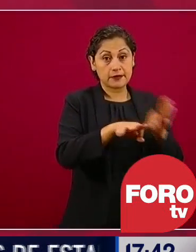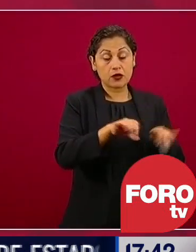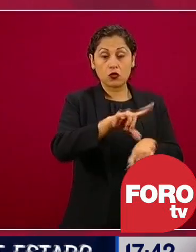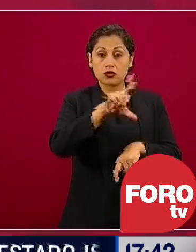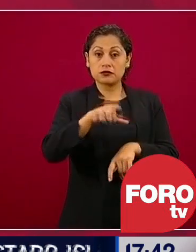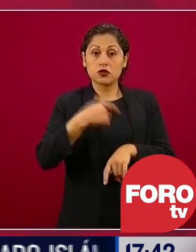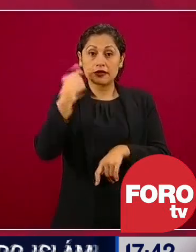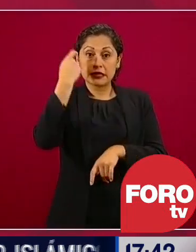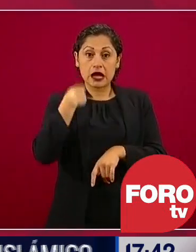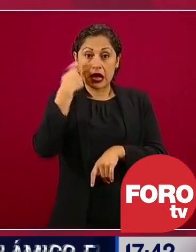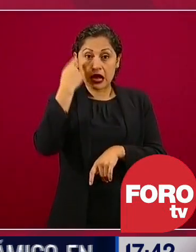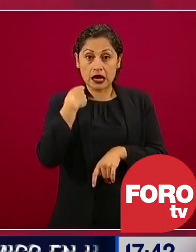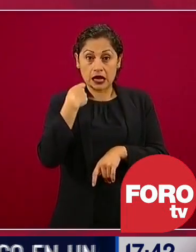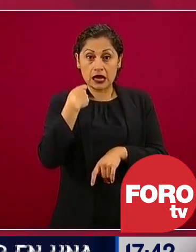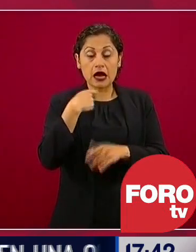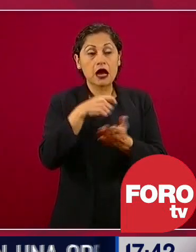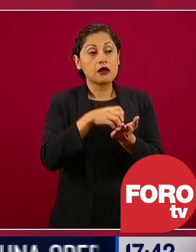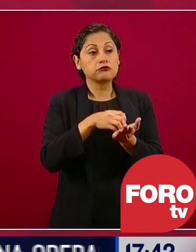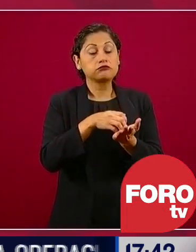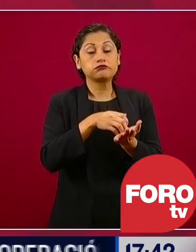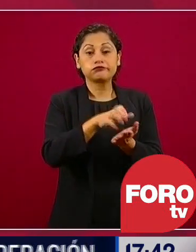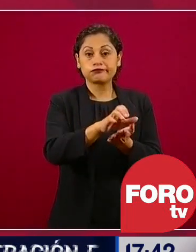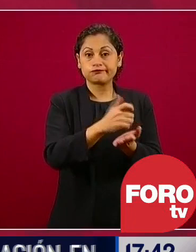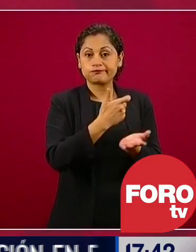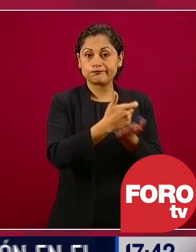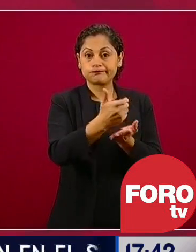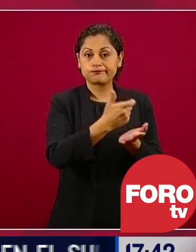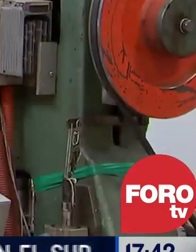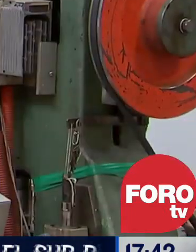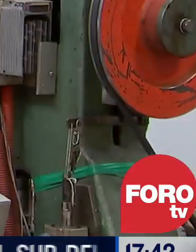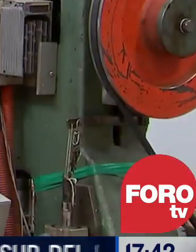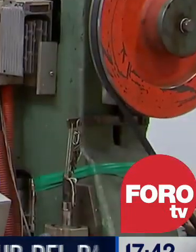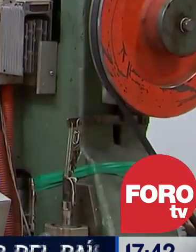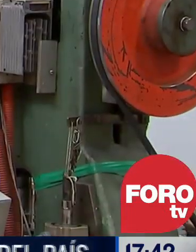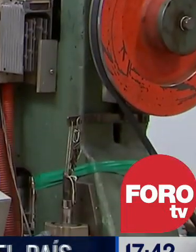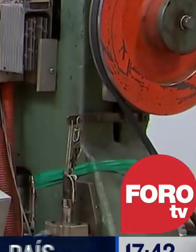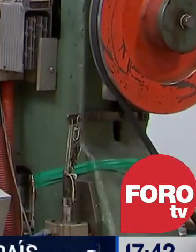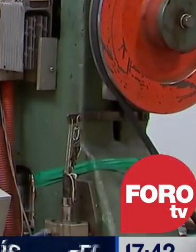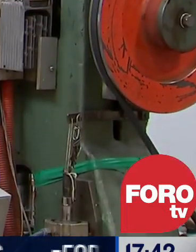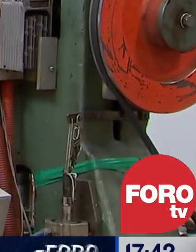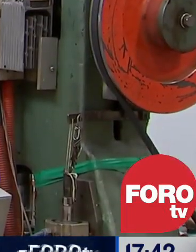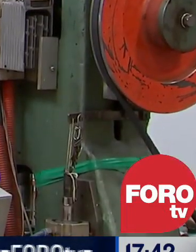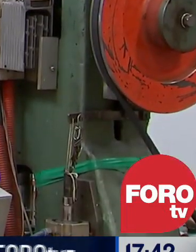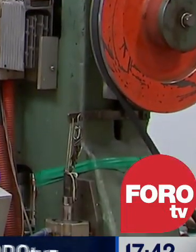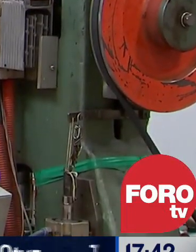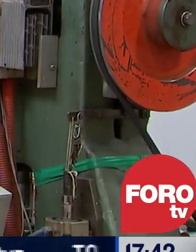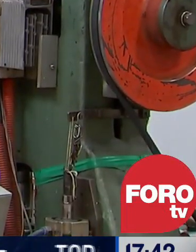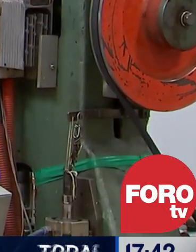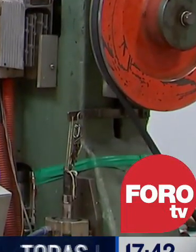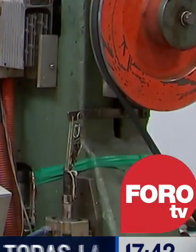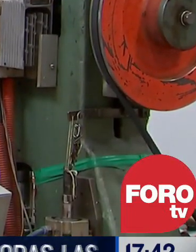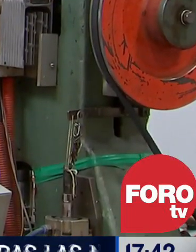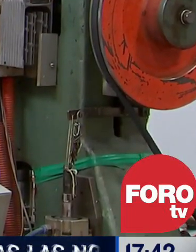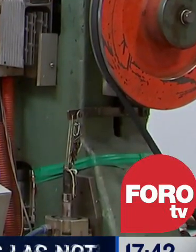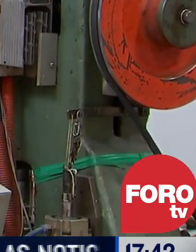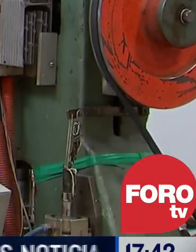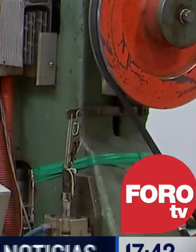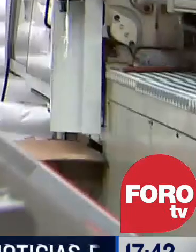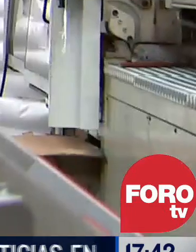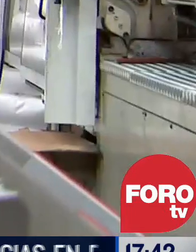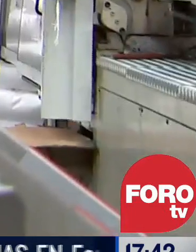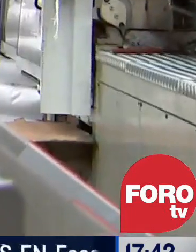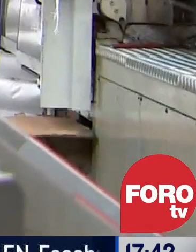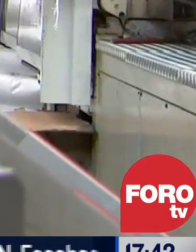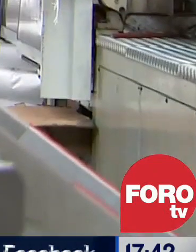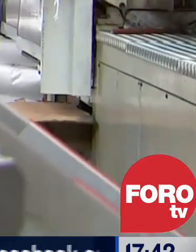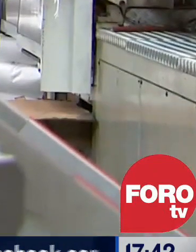Esto seguiría agravando con el tiempo. El proyecto que se presentará de inmediato a la Cámara